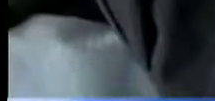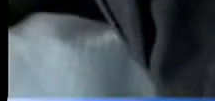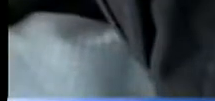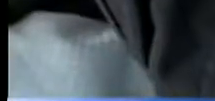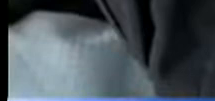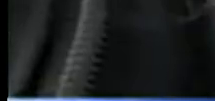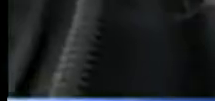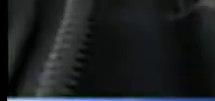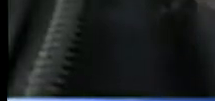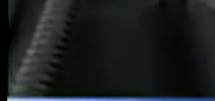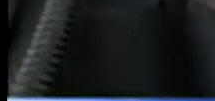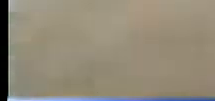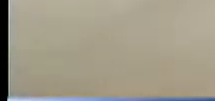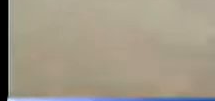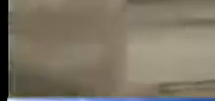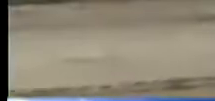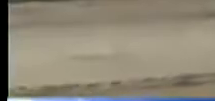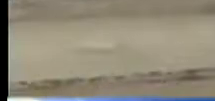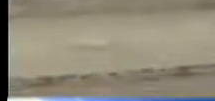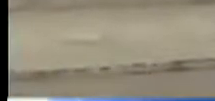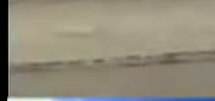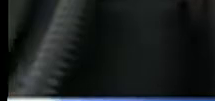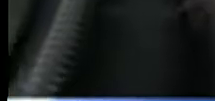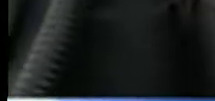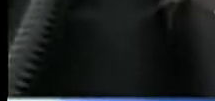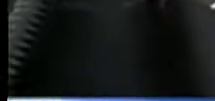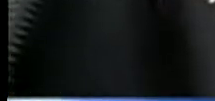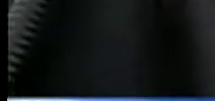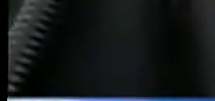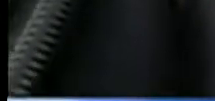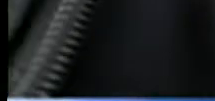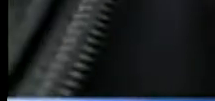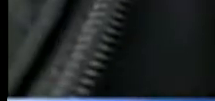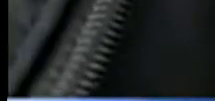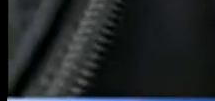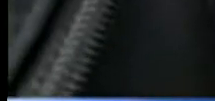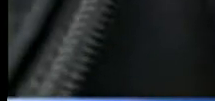de fuego. El menor de edad está siendo investigado.